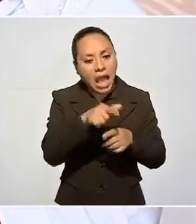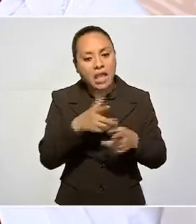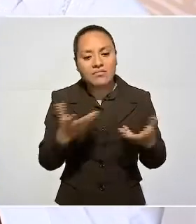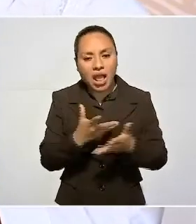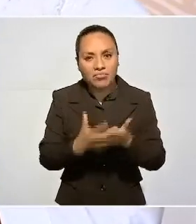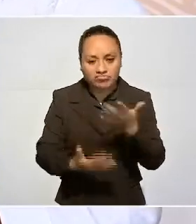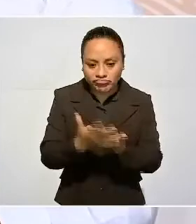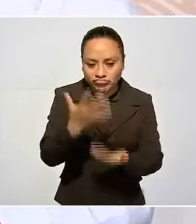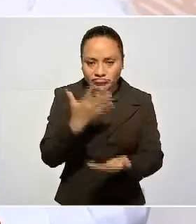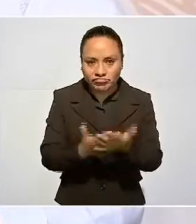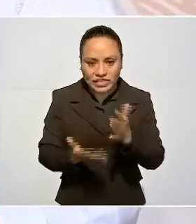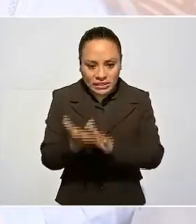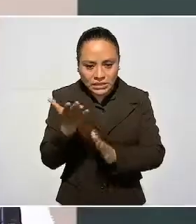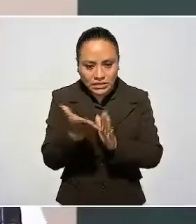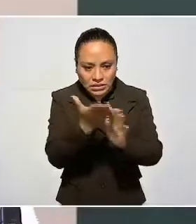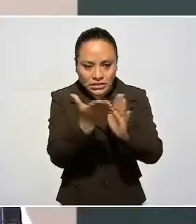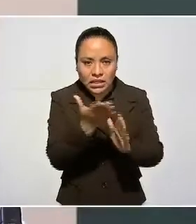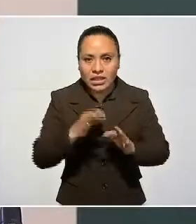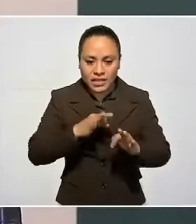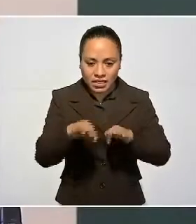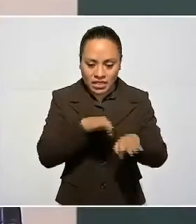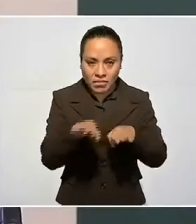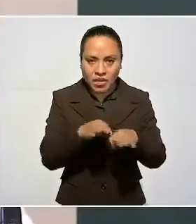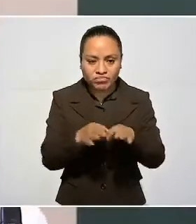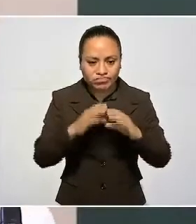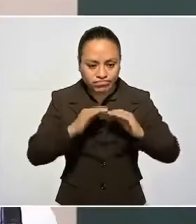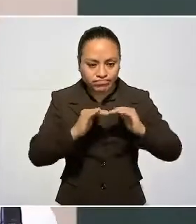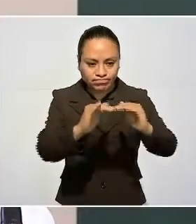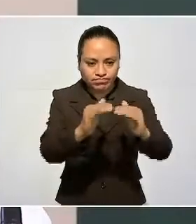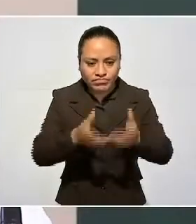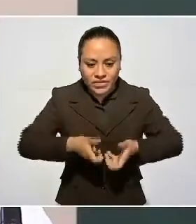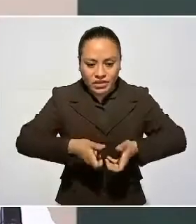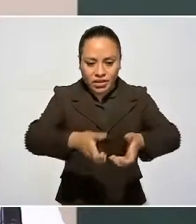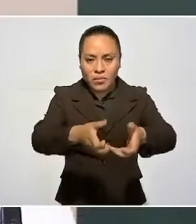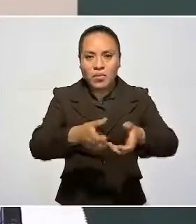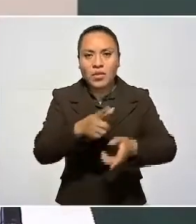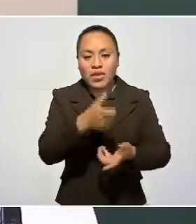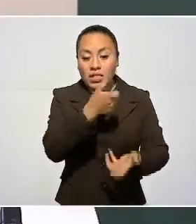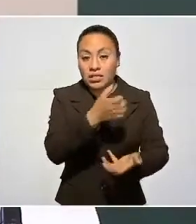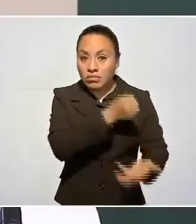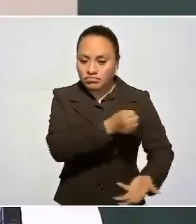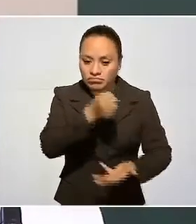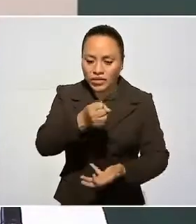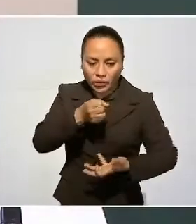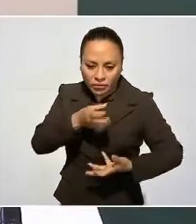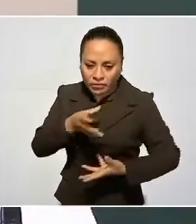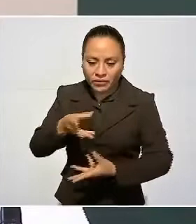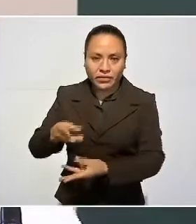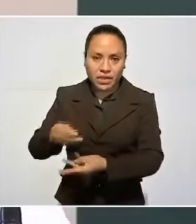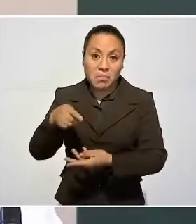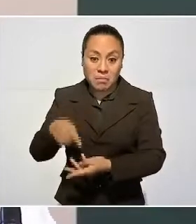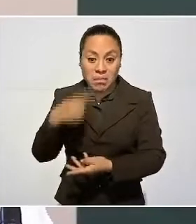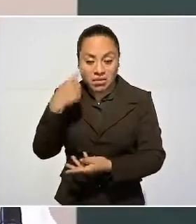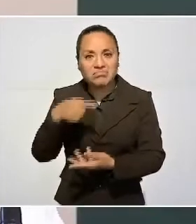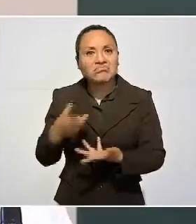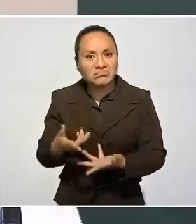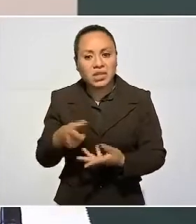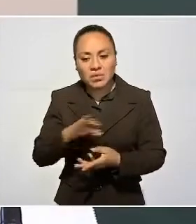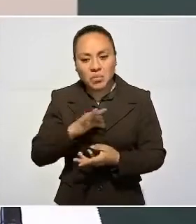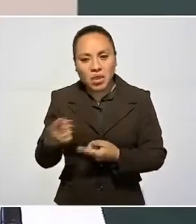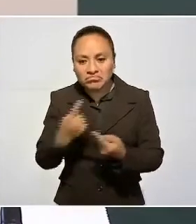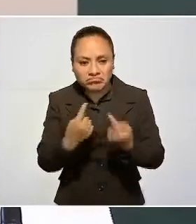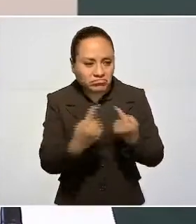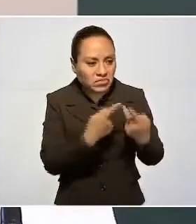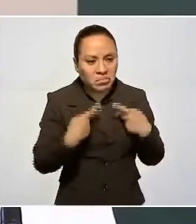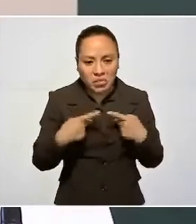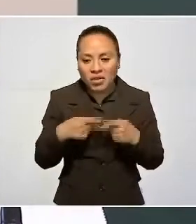hidráulico. Con ello se impulsa un nuevo modelo de ejercicio de los recursos públicos, los cuales son administrados